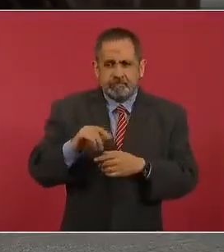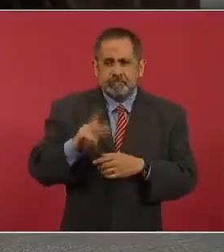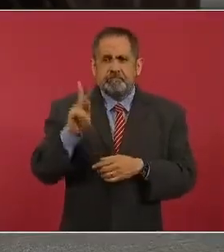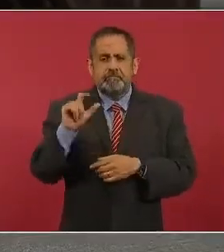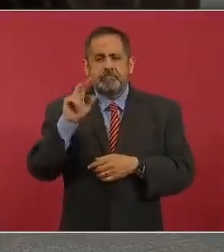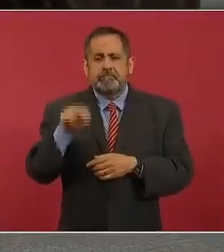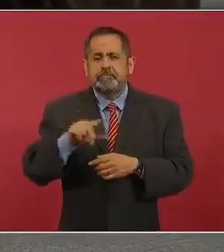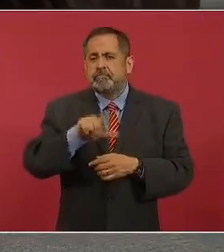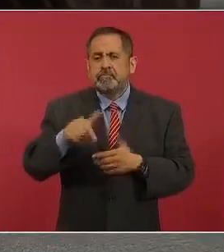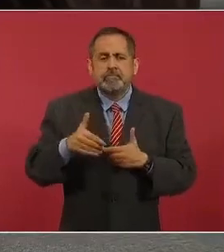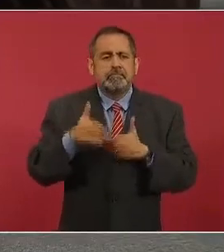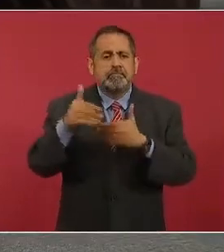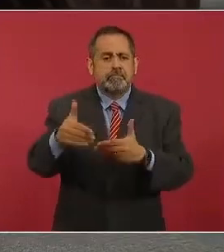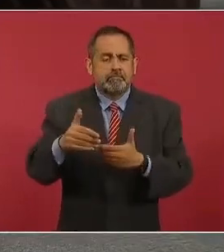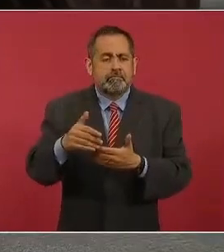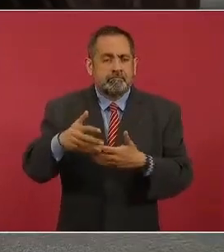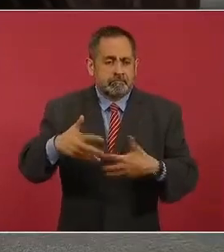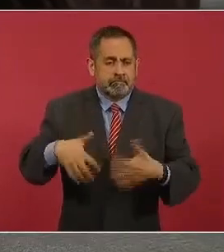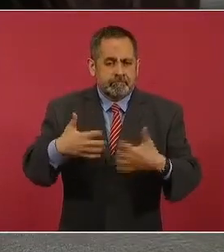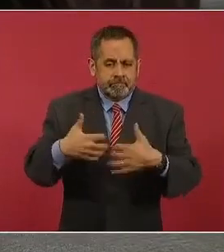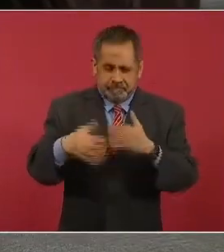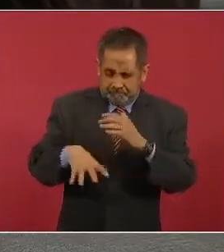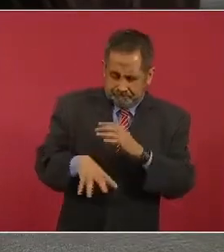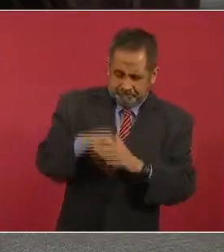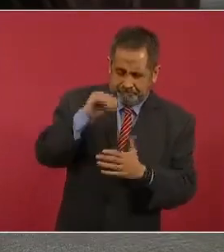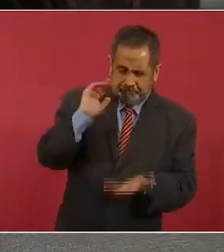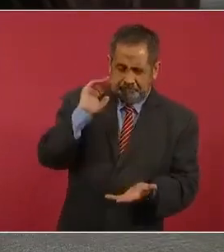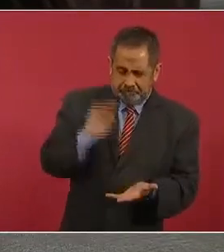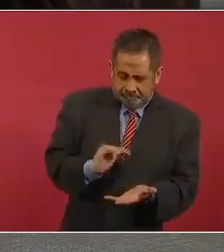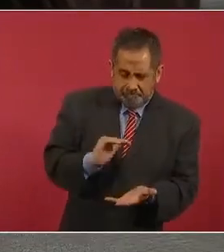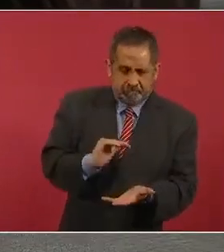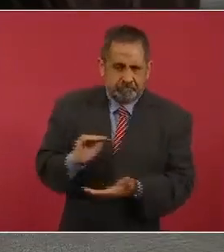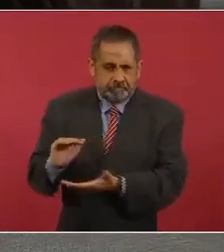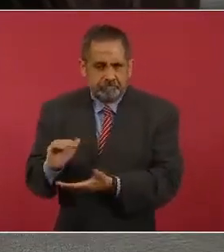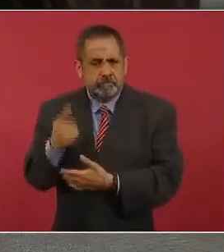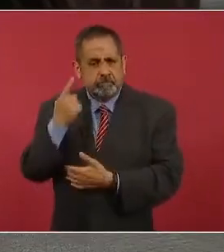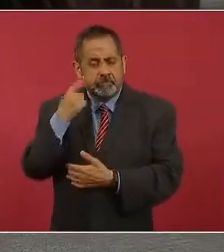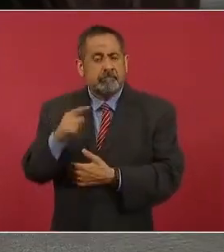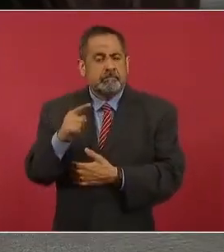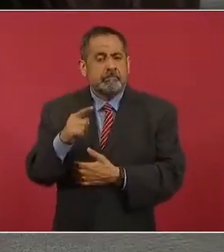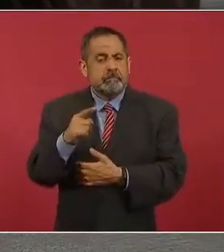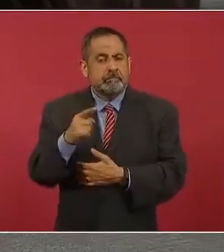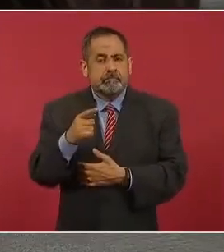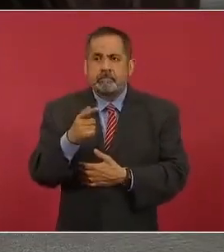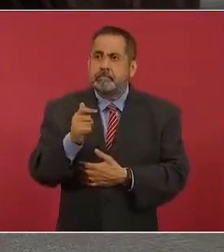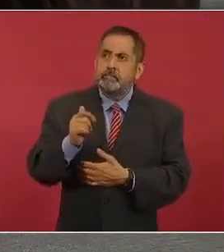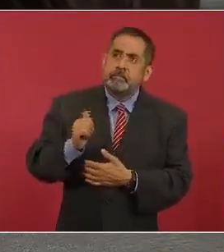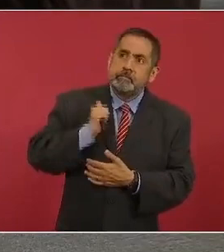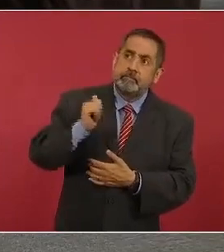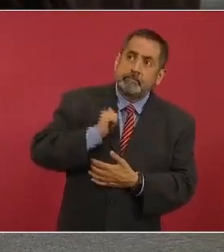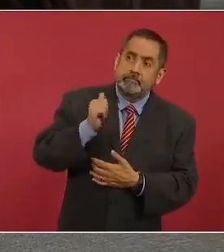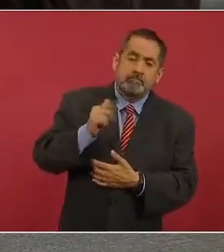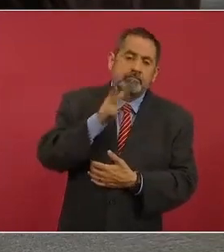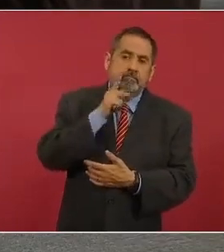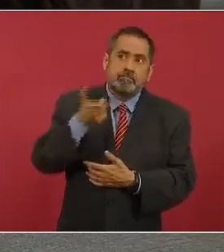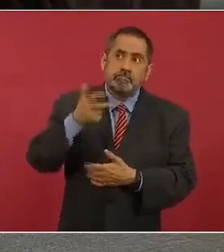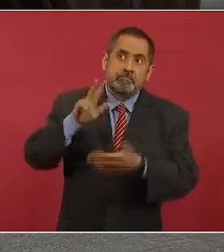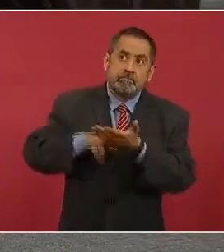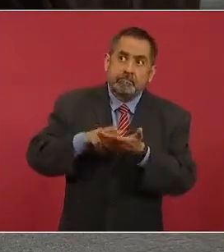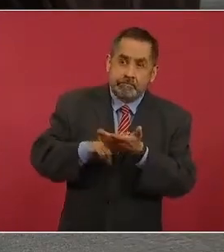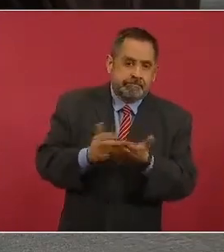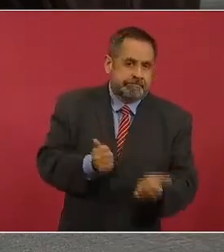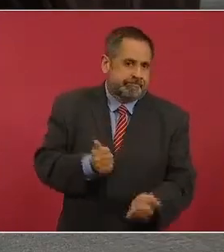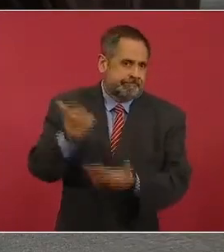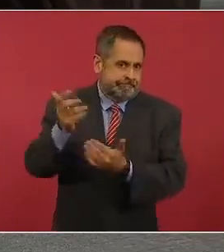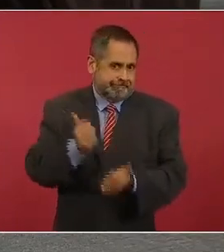plan de reducción en las exportaciones para aprovechar los altos precios del petróleo y también porque no se ha